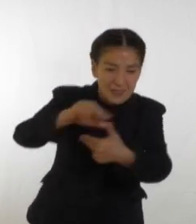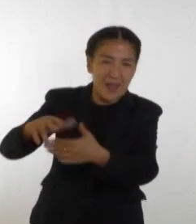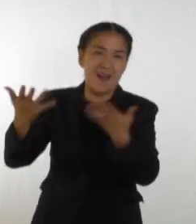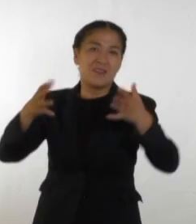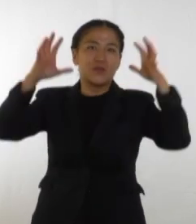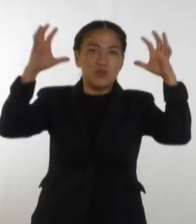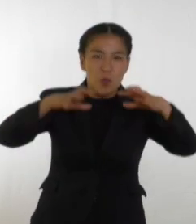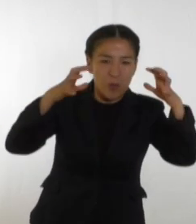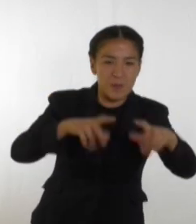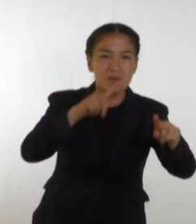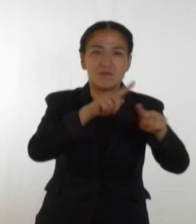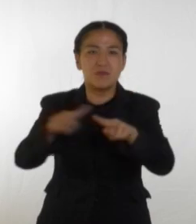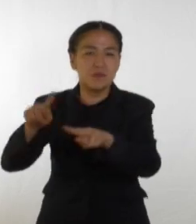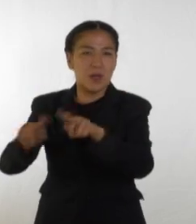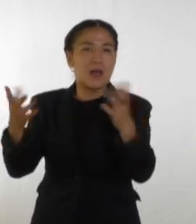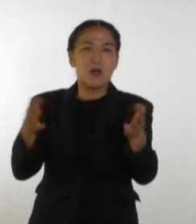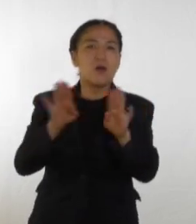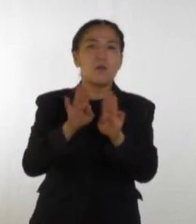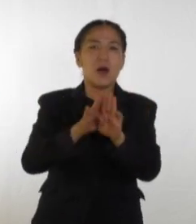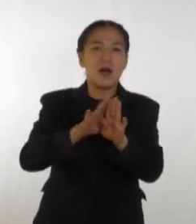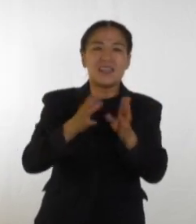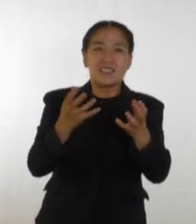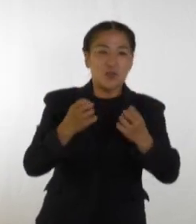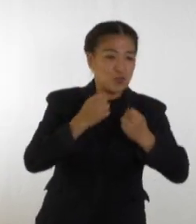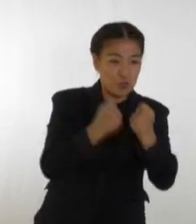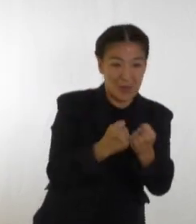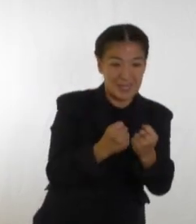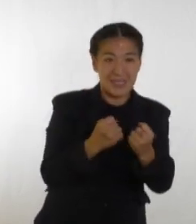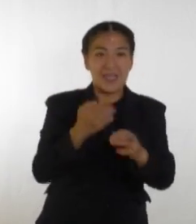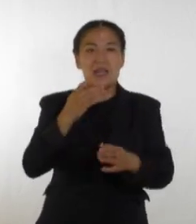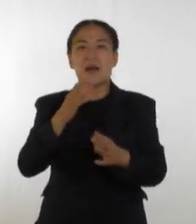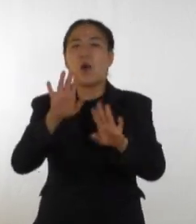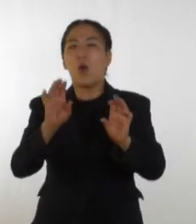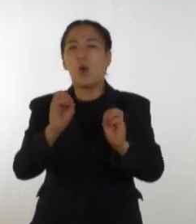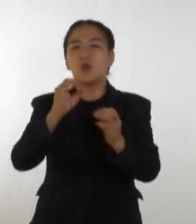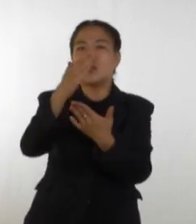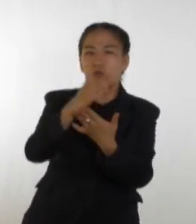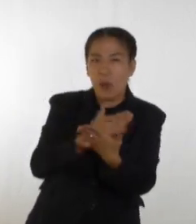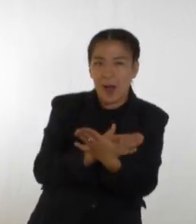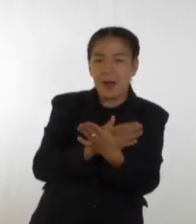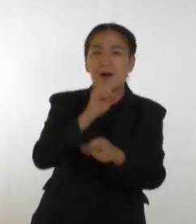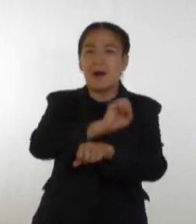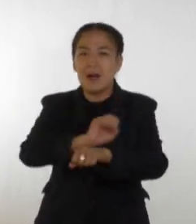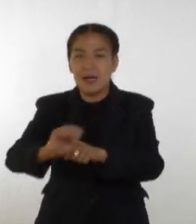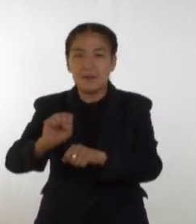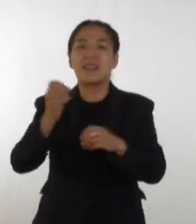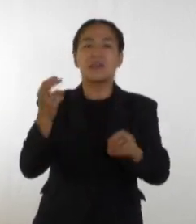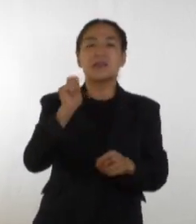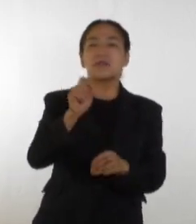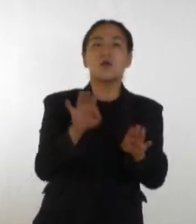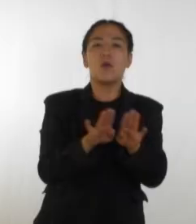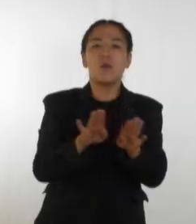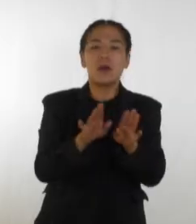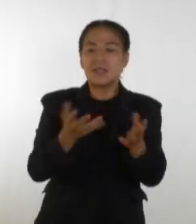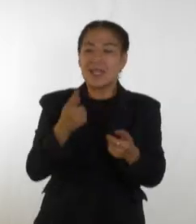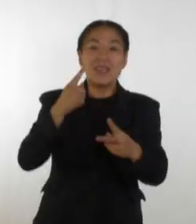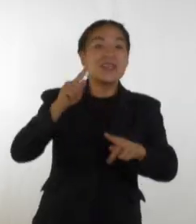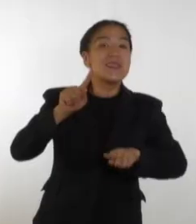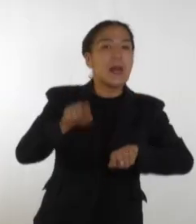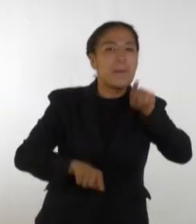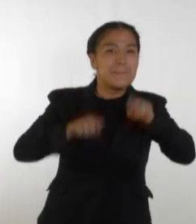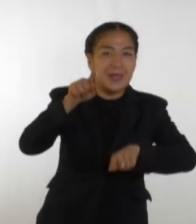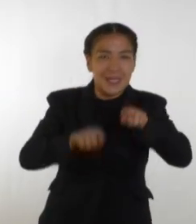de tener, ya ves, las proporciones, ¿no? Y ya con esas proporciones es maravilloso porque se ajustan,